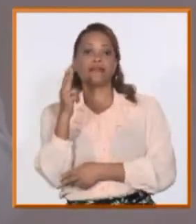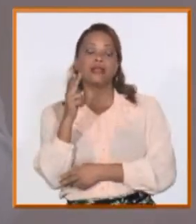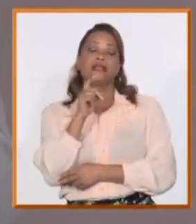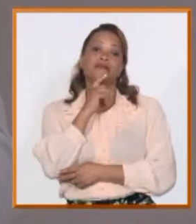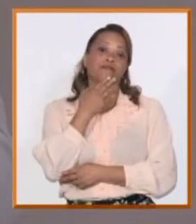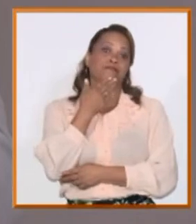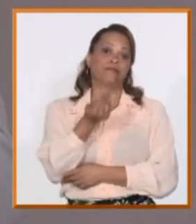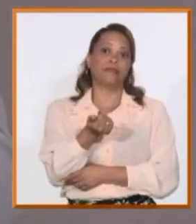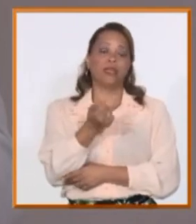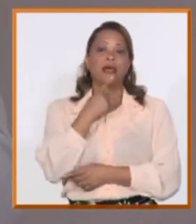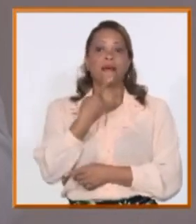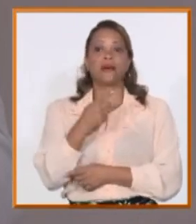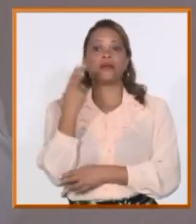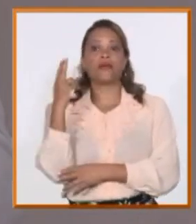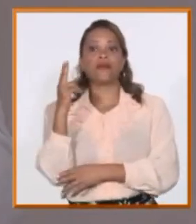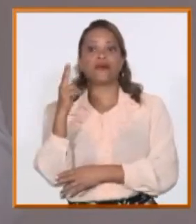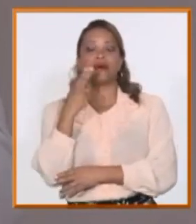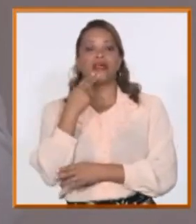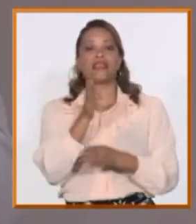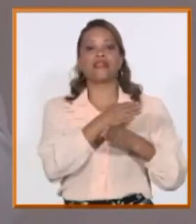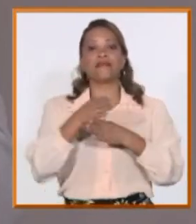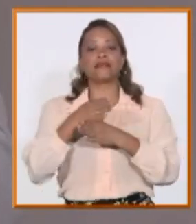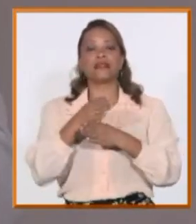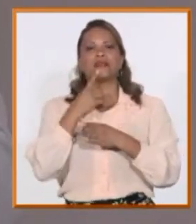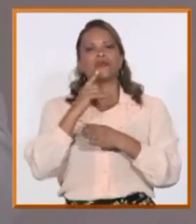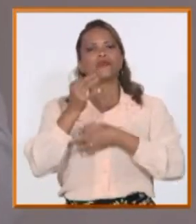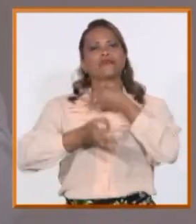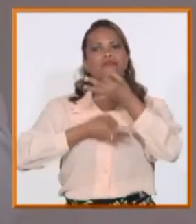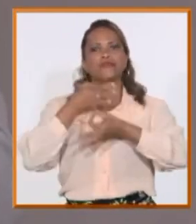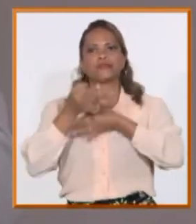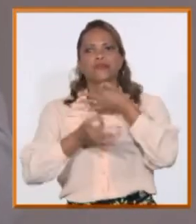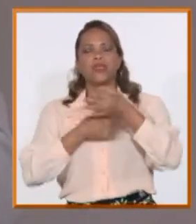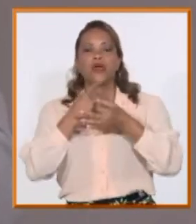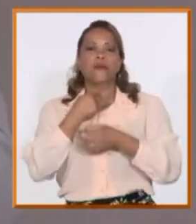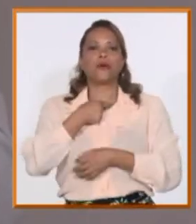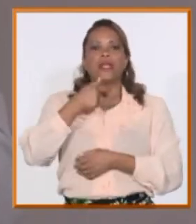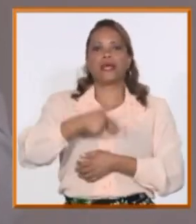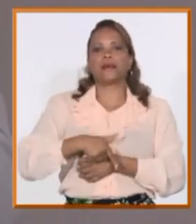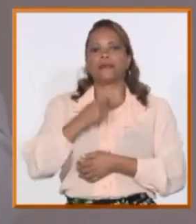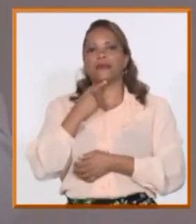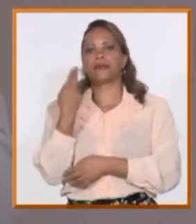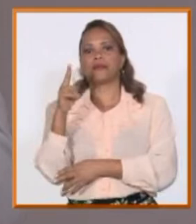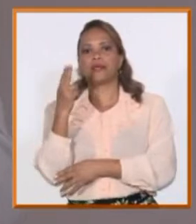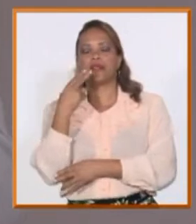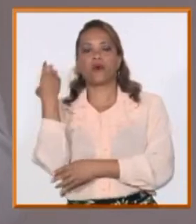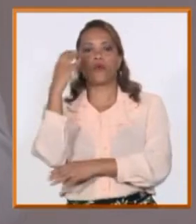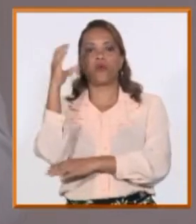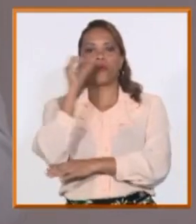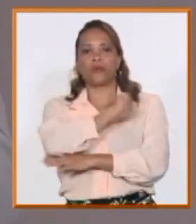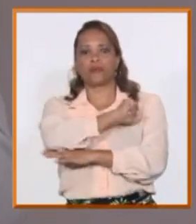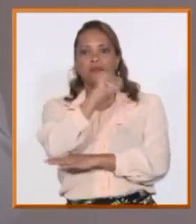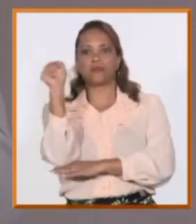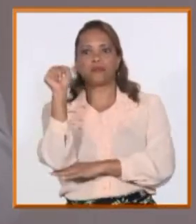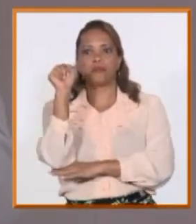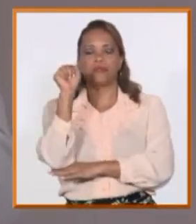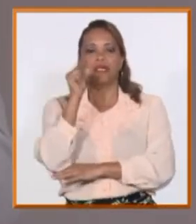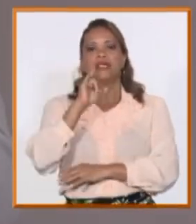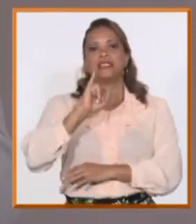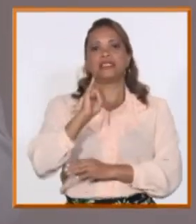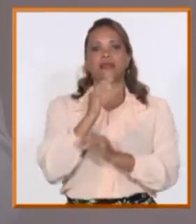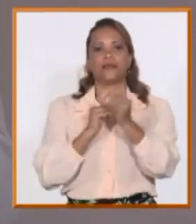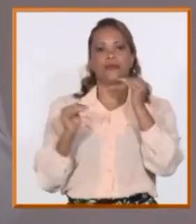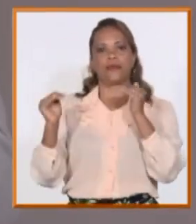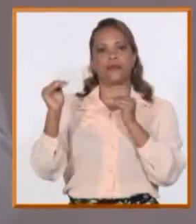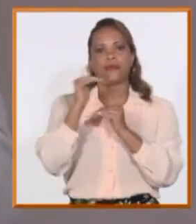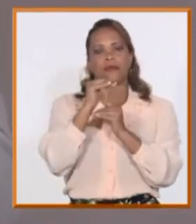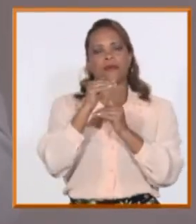fíjese si las medallas de plata marcan diferencia, que ya usted lo decía, con una medalla de oro más de Colombia, hubiera pasado al 6º lugar. Entonces